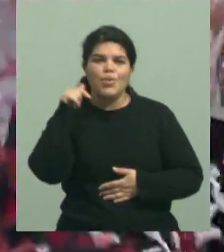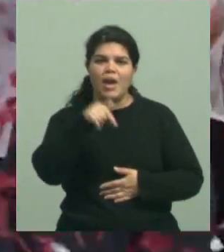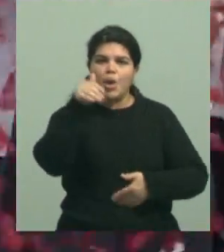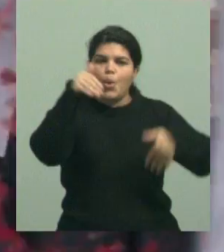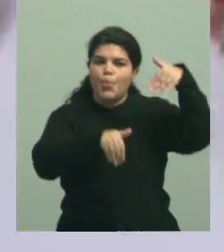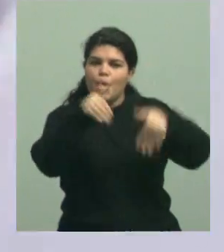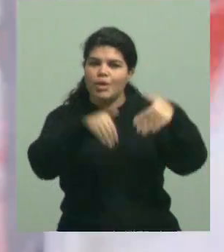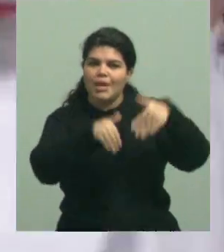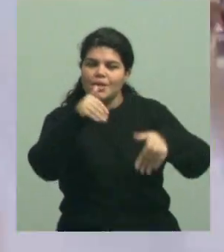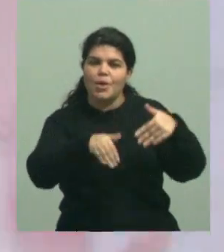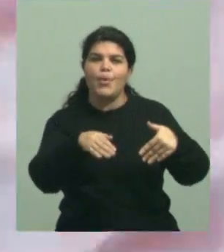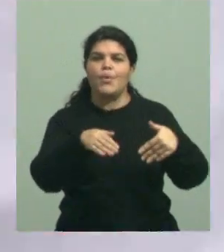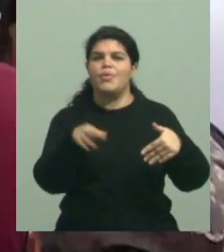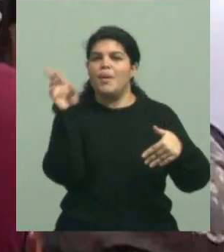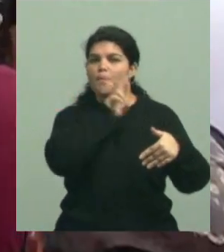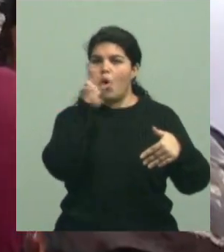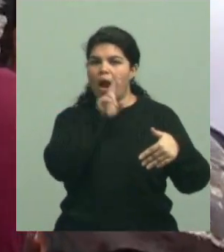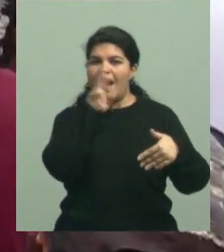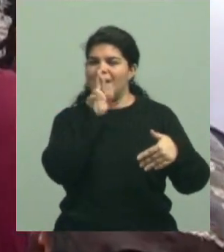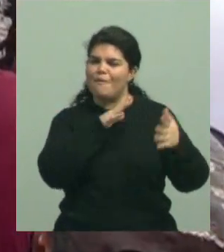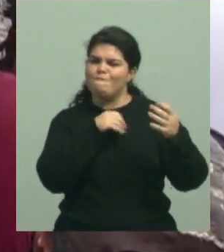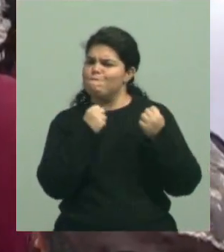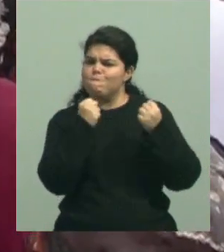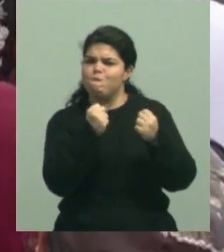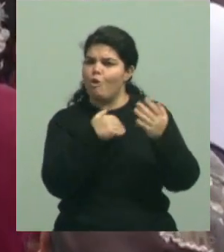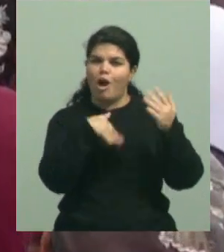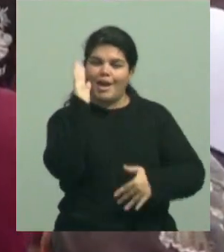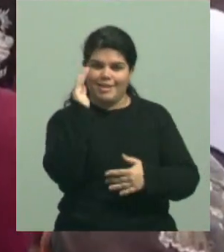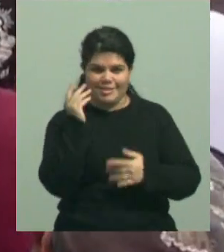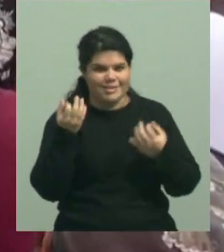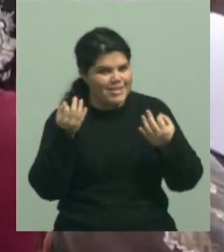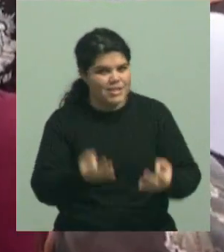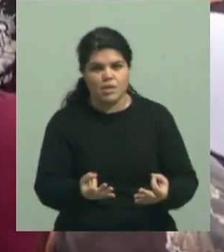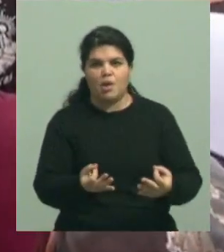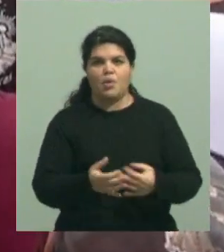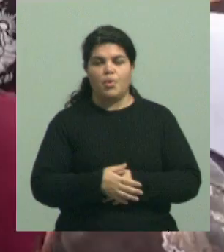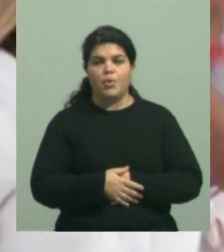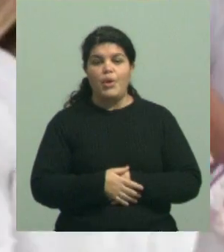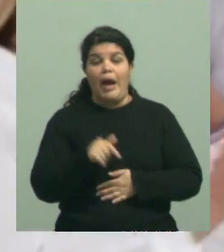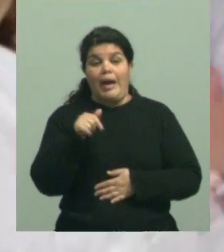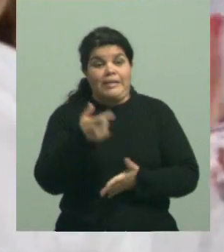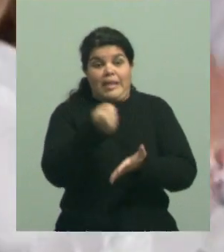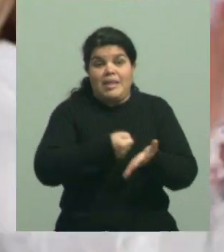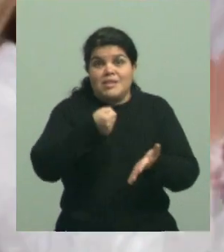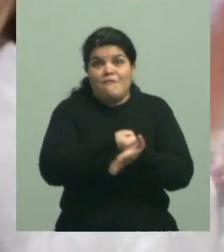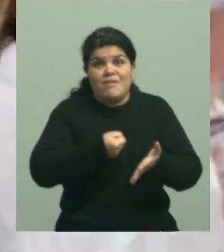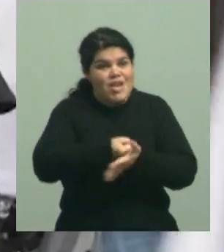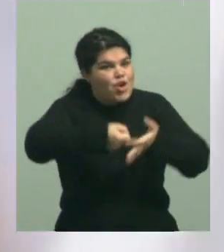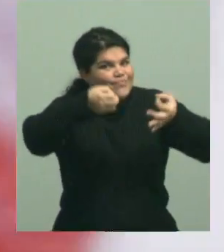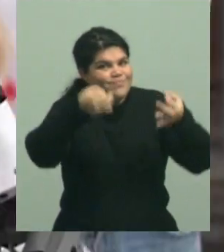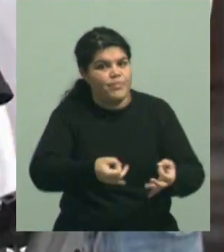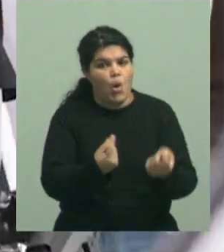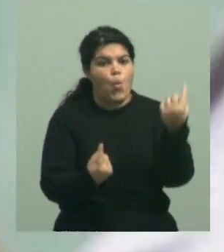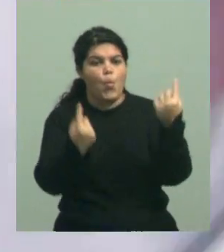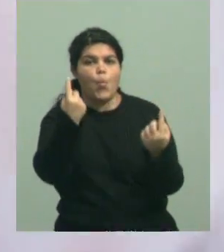abrazado en este marco, donde se plantean desafíos muy concretos y en base al resultado, que como te digo, yo creo que